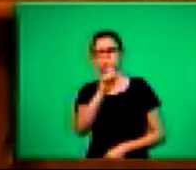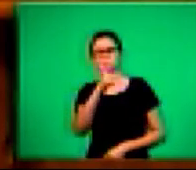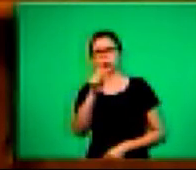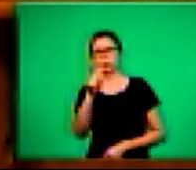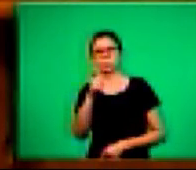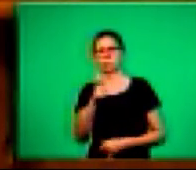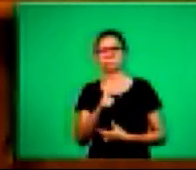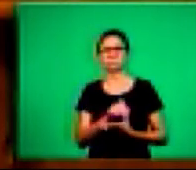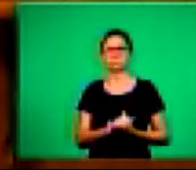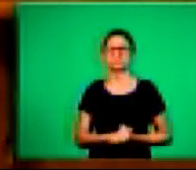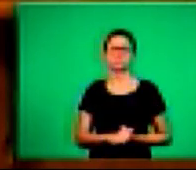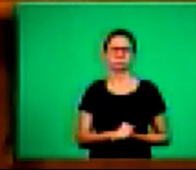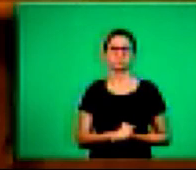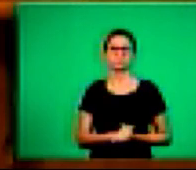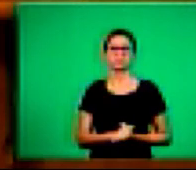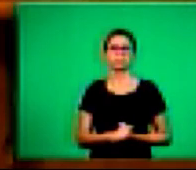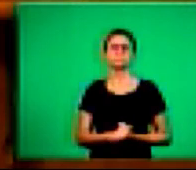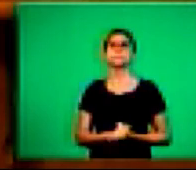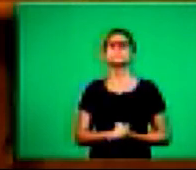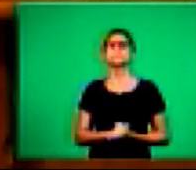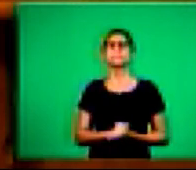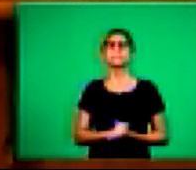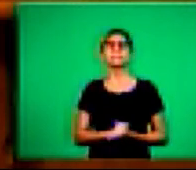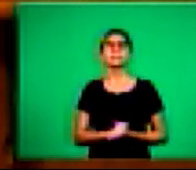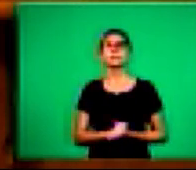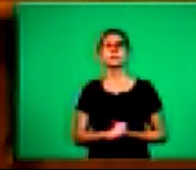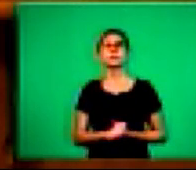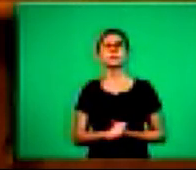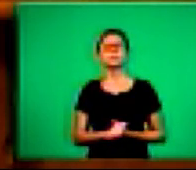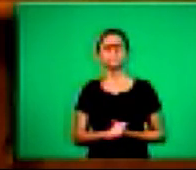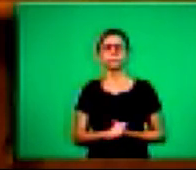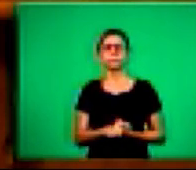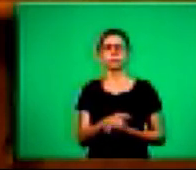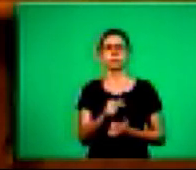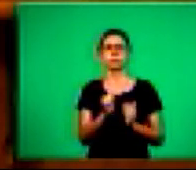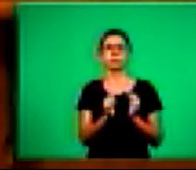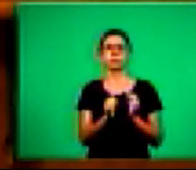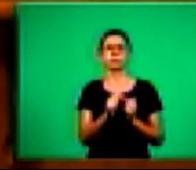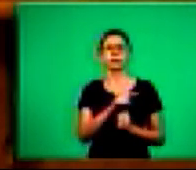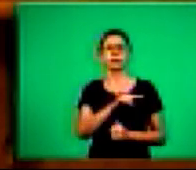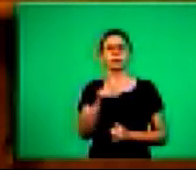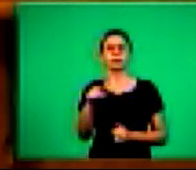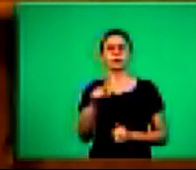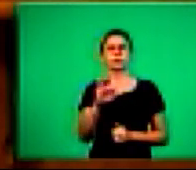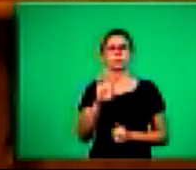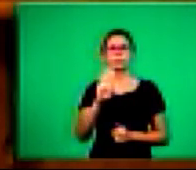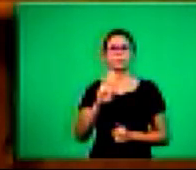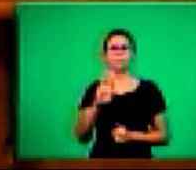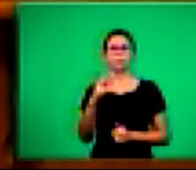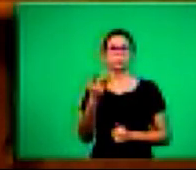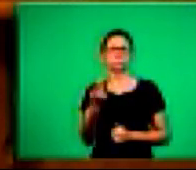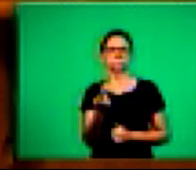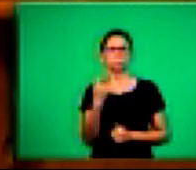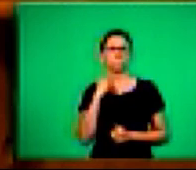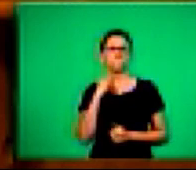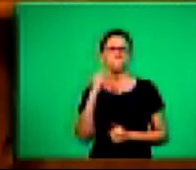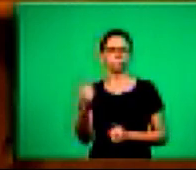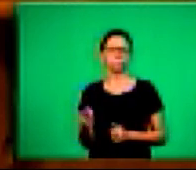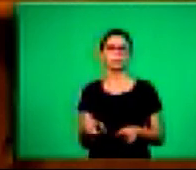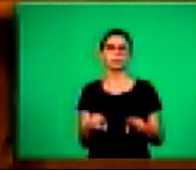y otros aspectos también aquí de pablo desde pablo de un conjunto de belo horizonte también un trabajo extraordinario